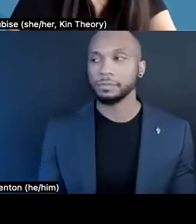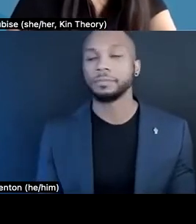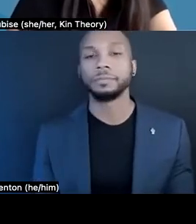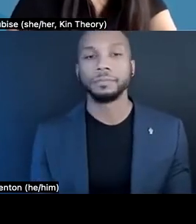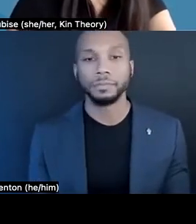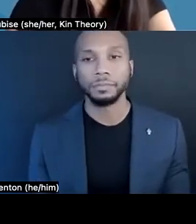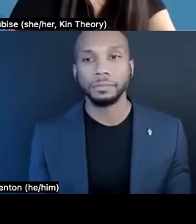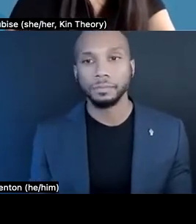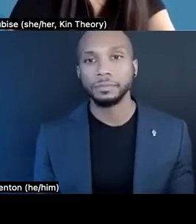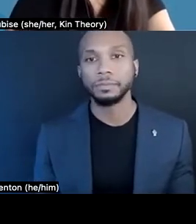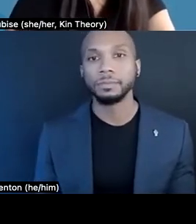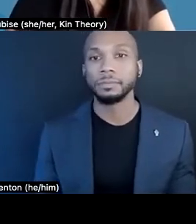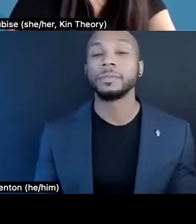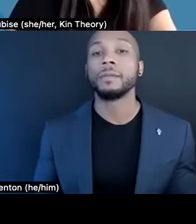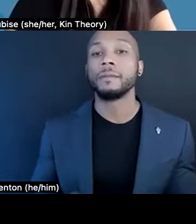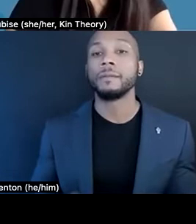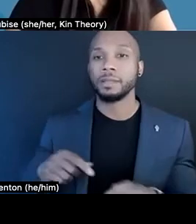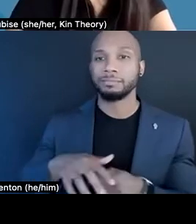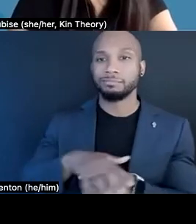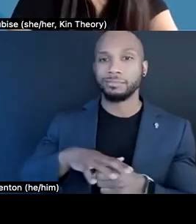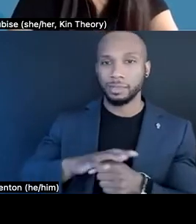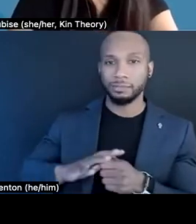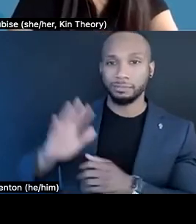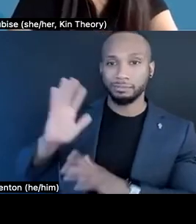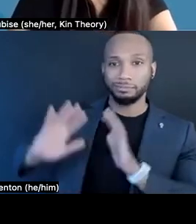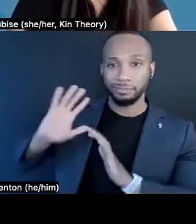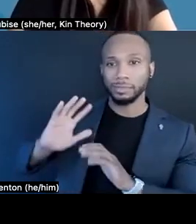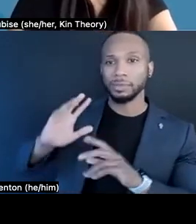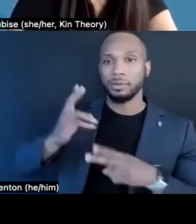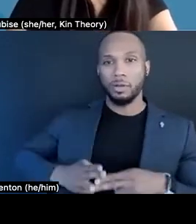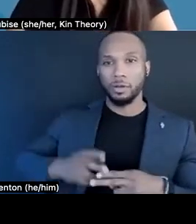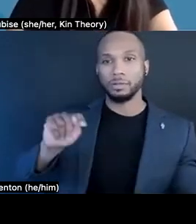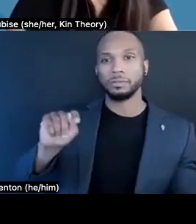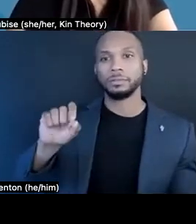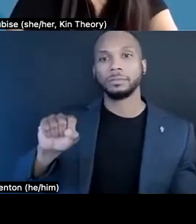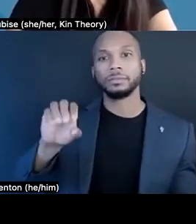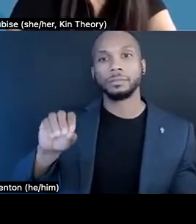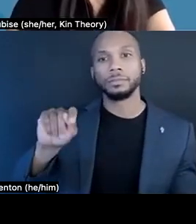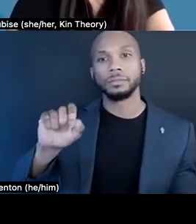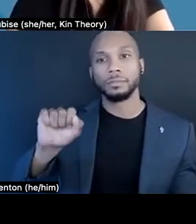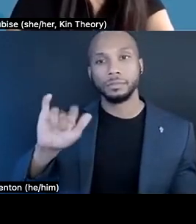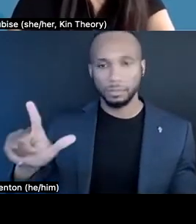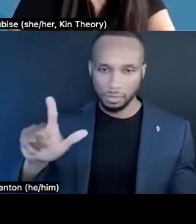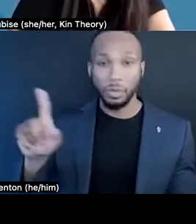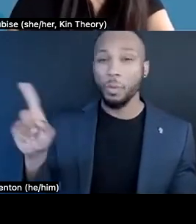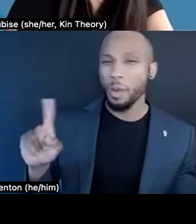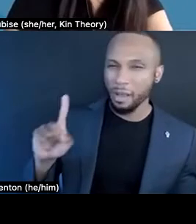de acá del territorio ancestral Tzotzil, en el sur de